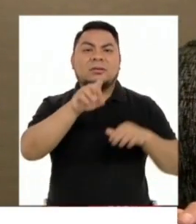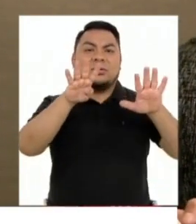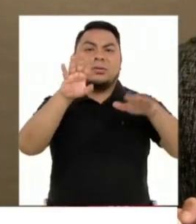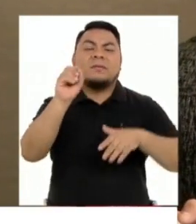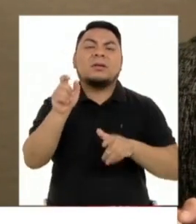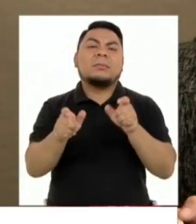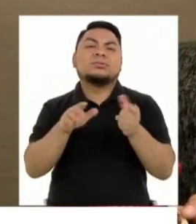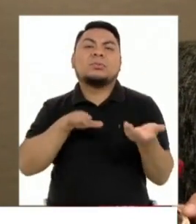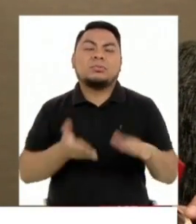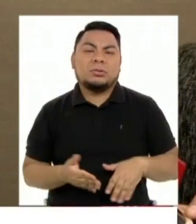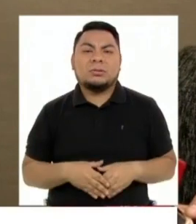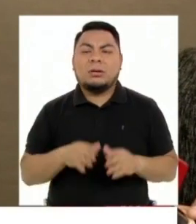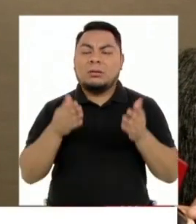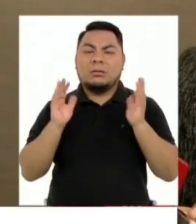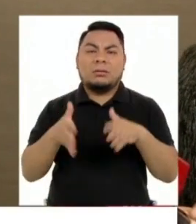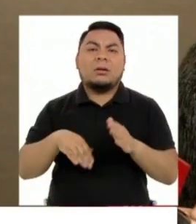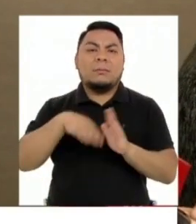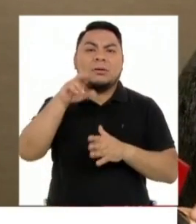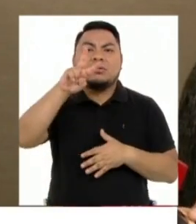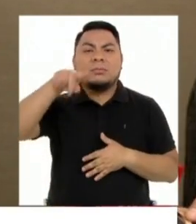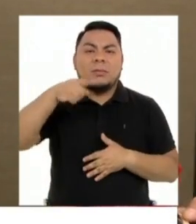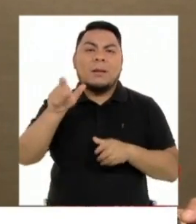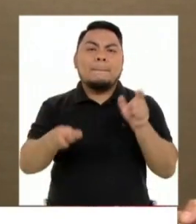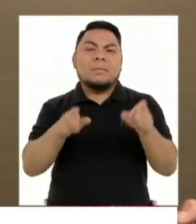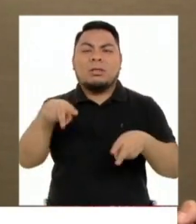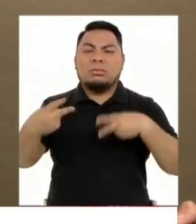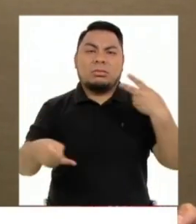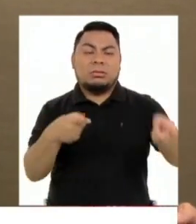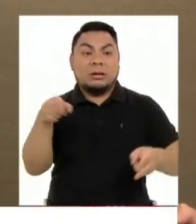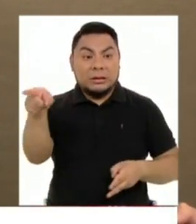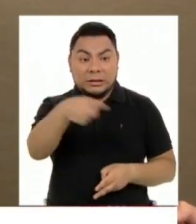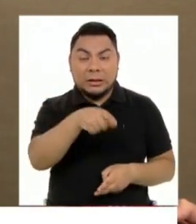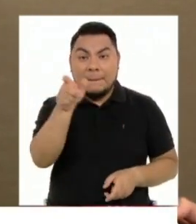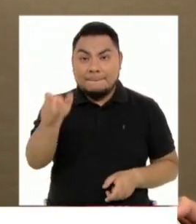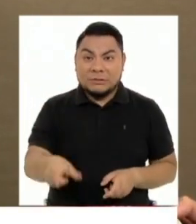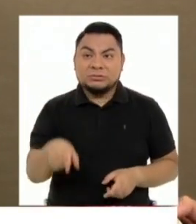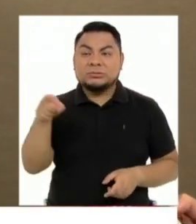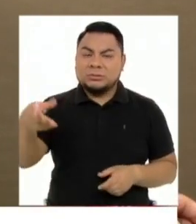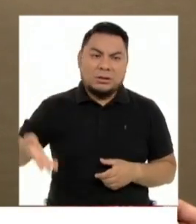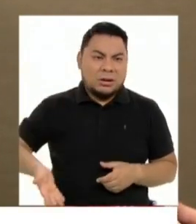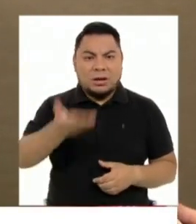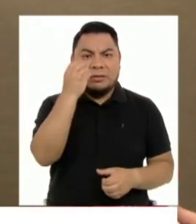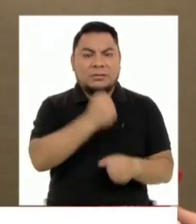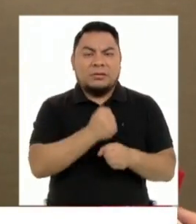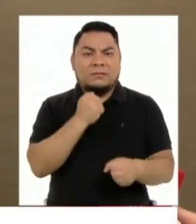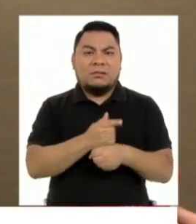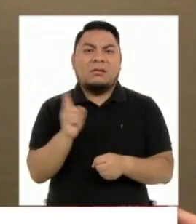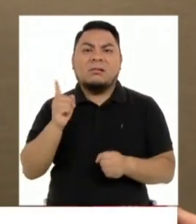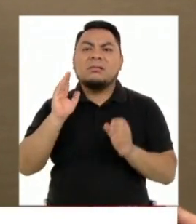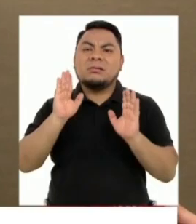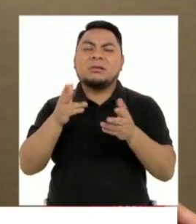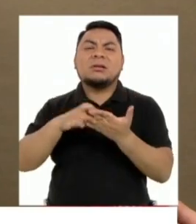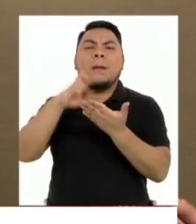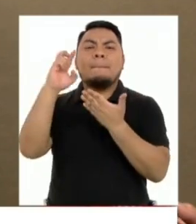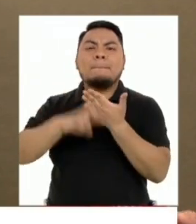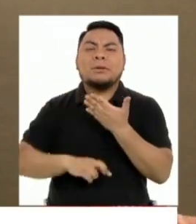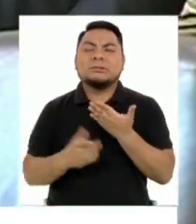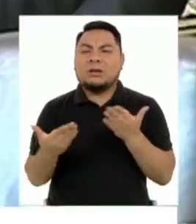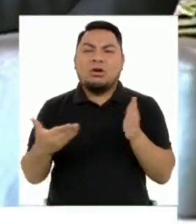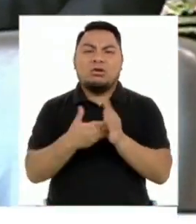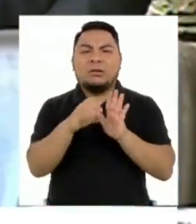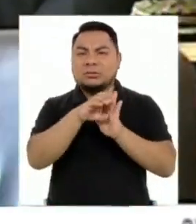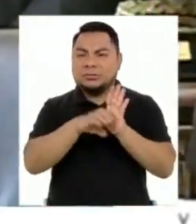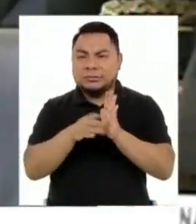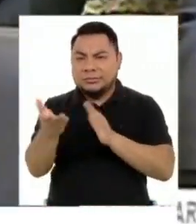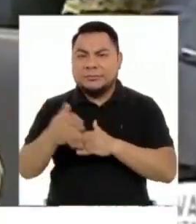190 muertos, nos dejaron más de 2.000 heridos. Esos señores deben de ir a trabajar, dejar de presentar proyectos